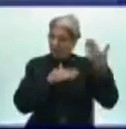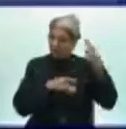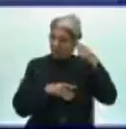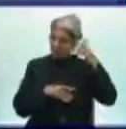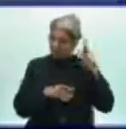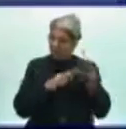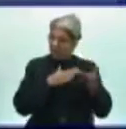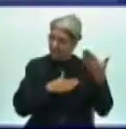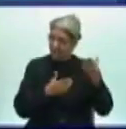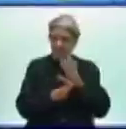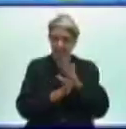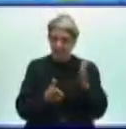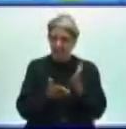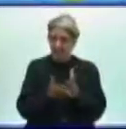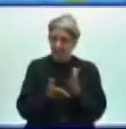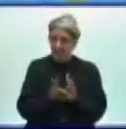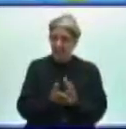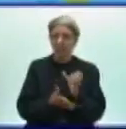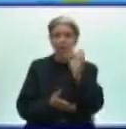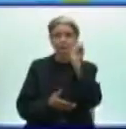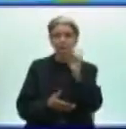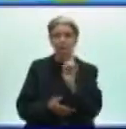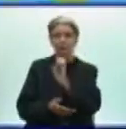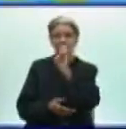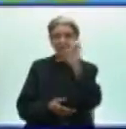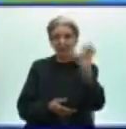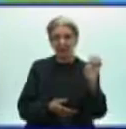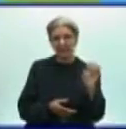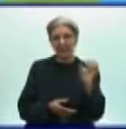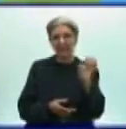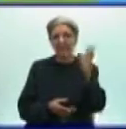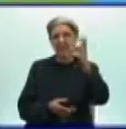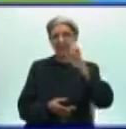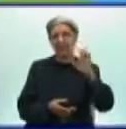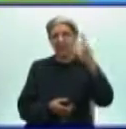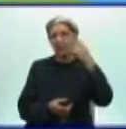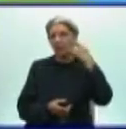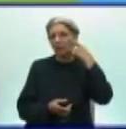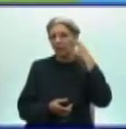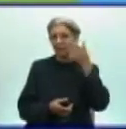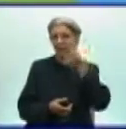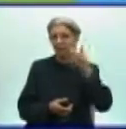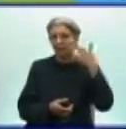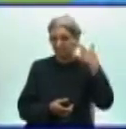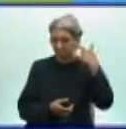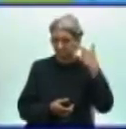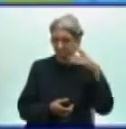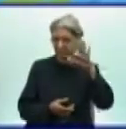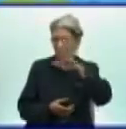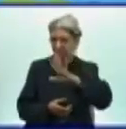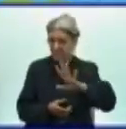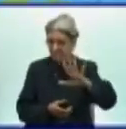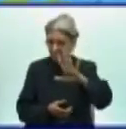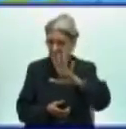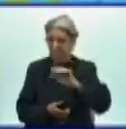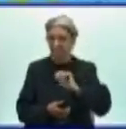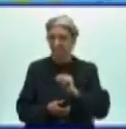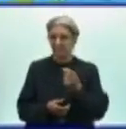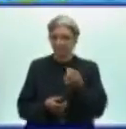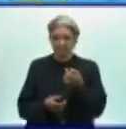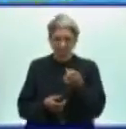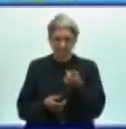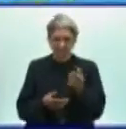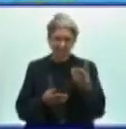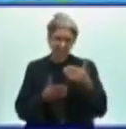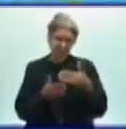es la región sur y este de Eurasia. Mírenla acá. Por supuesto, vamos a verla más de cerca, en un